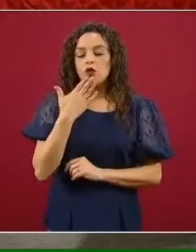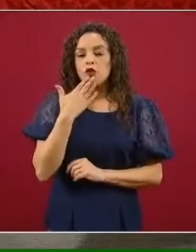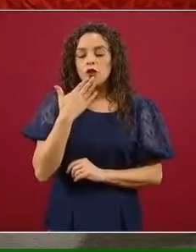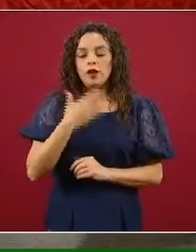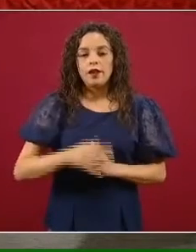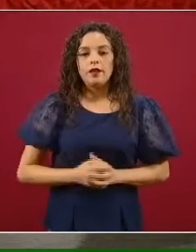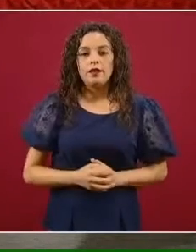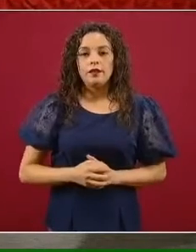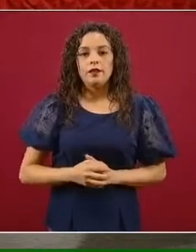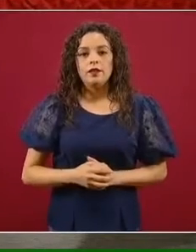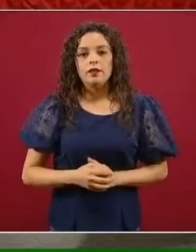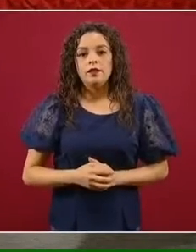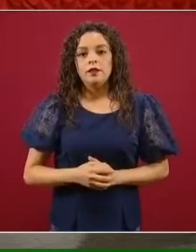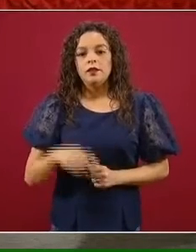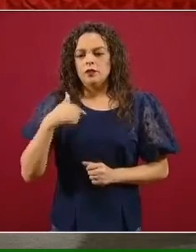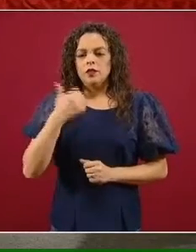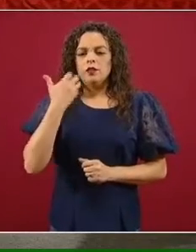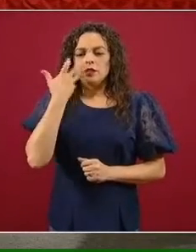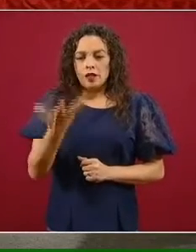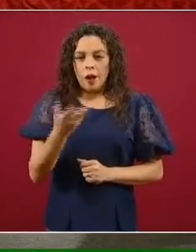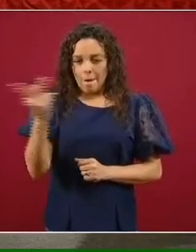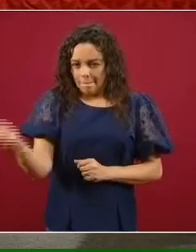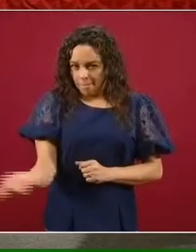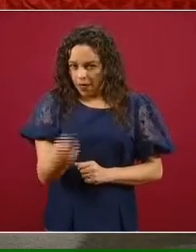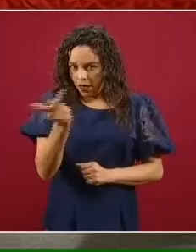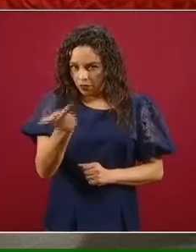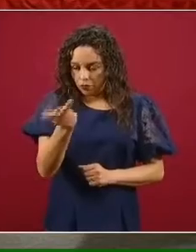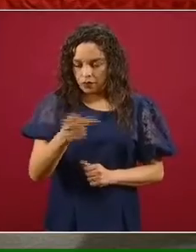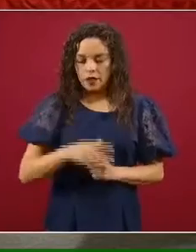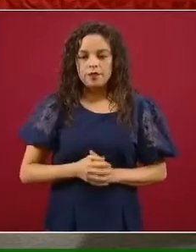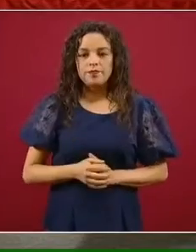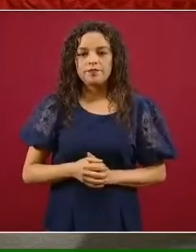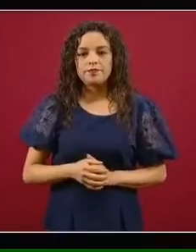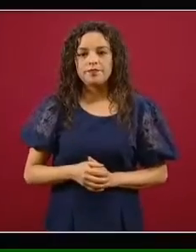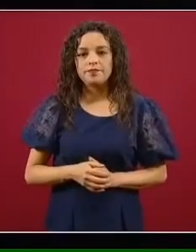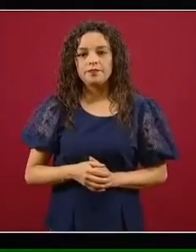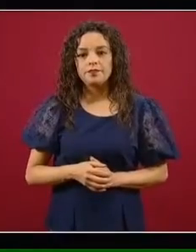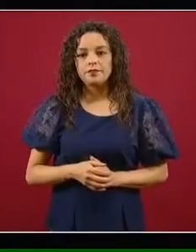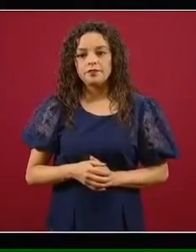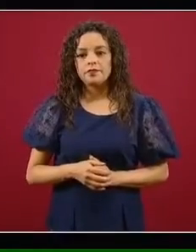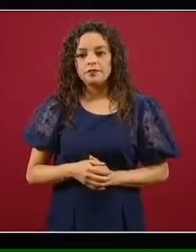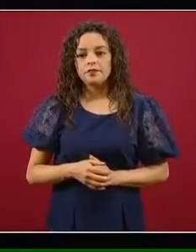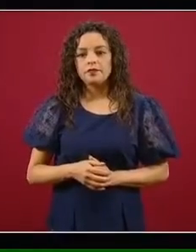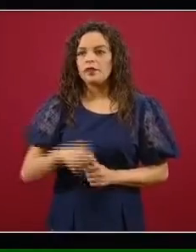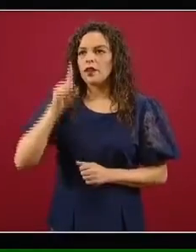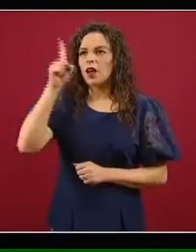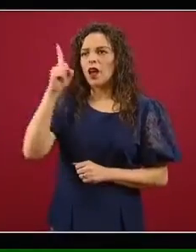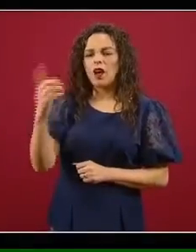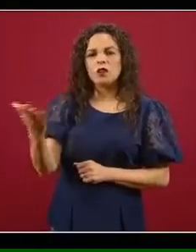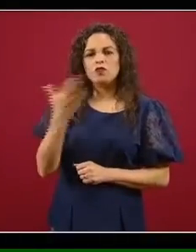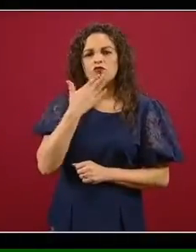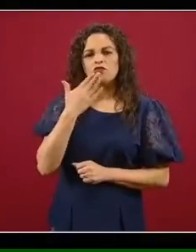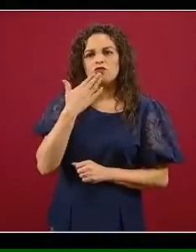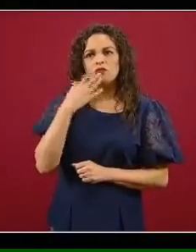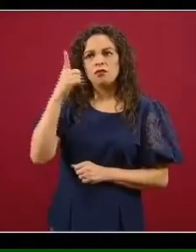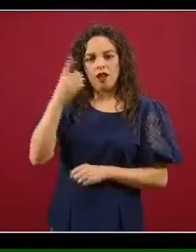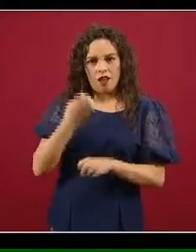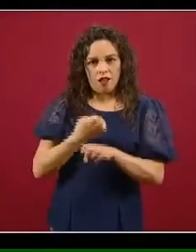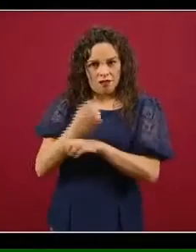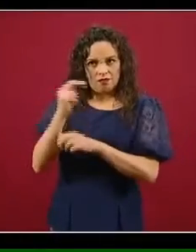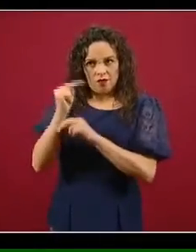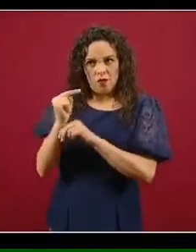Tijuana. Doctor, me gustaría preguntarle cuáles son las razones de que Sonora sea el estado del norte que